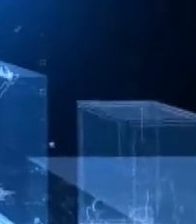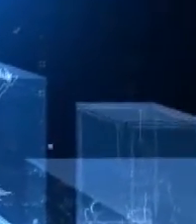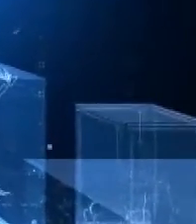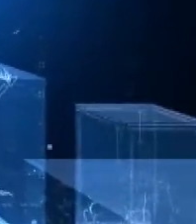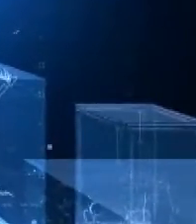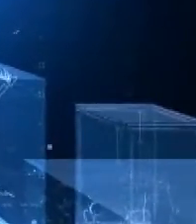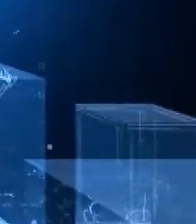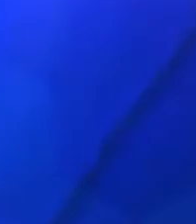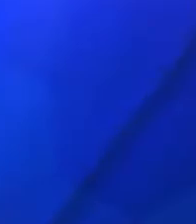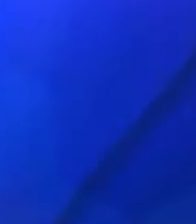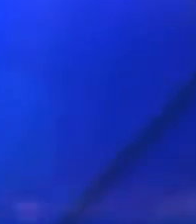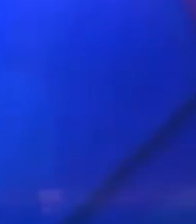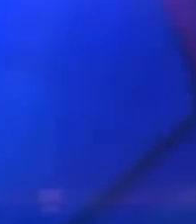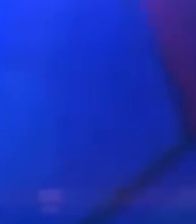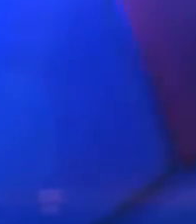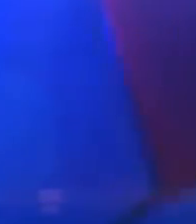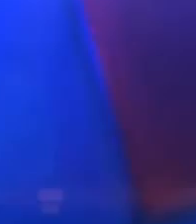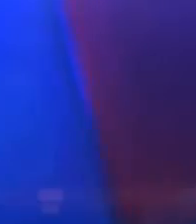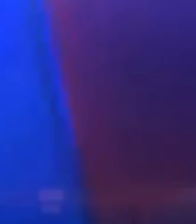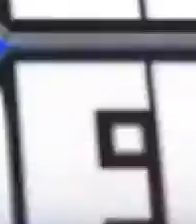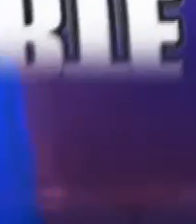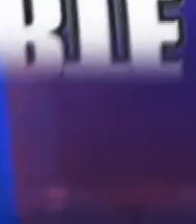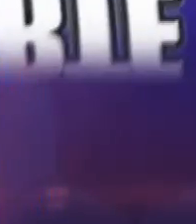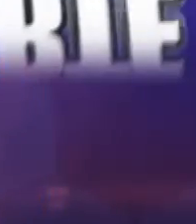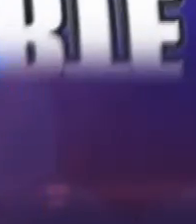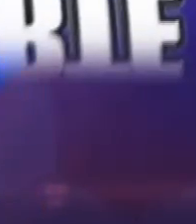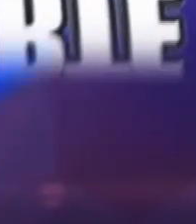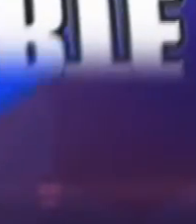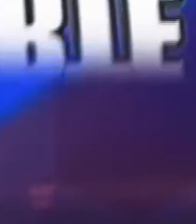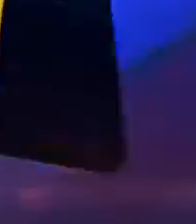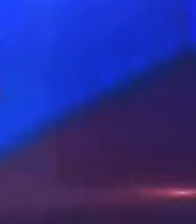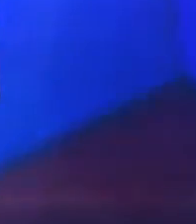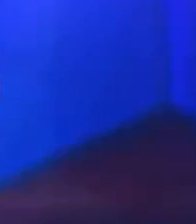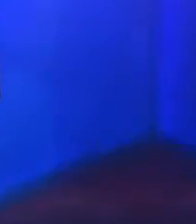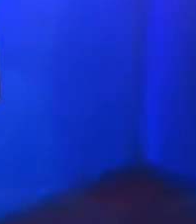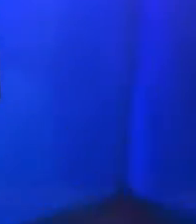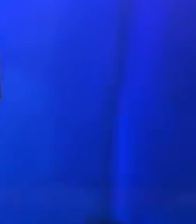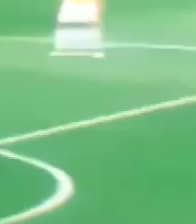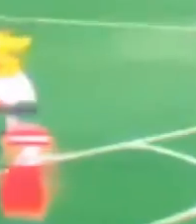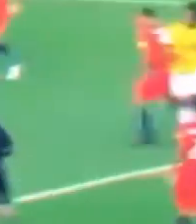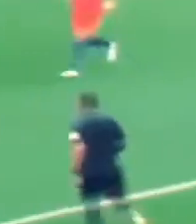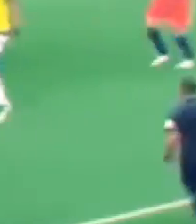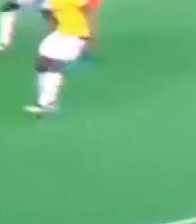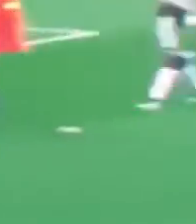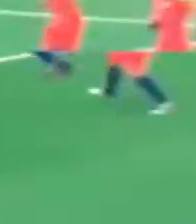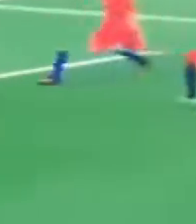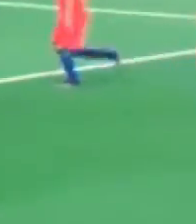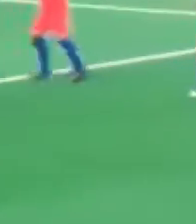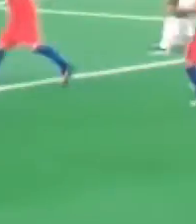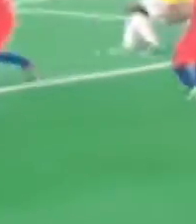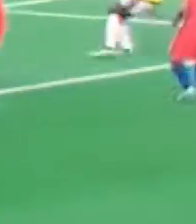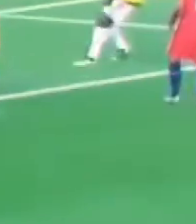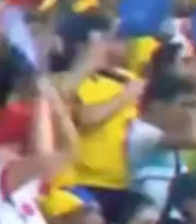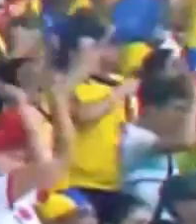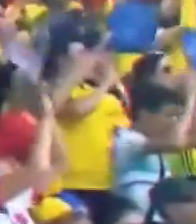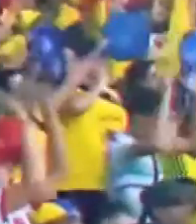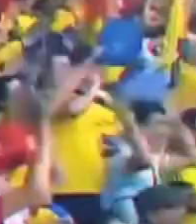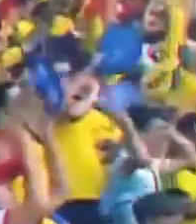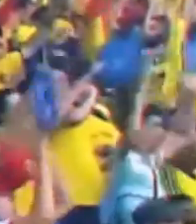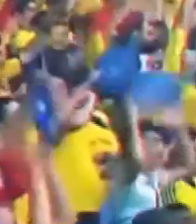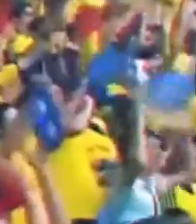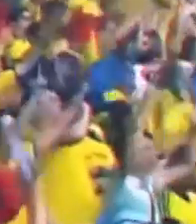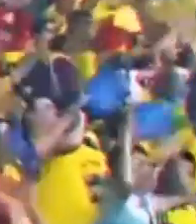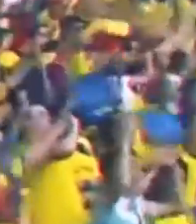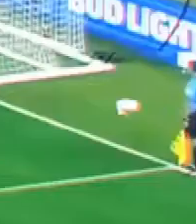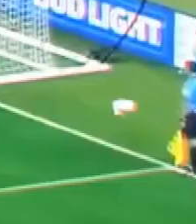ver. Enlace Televisión, pasión por el deporte y pelota quieta. Al lado de la Selección Colombia en los